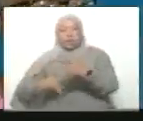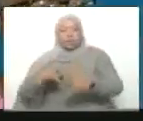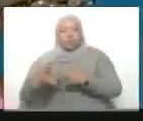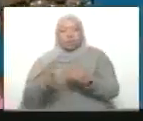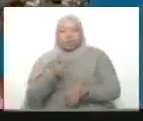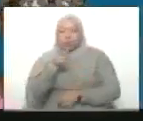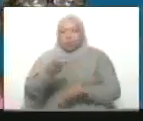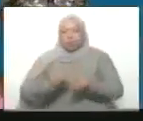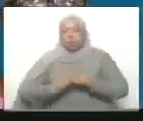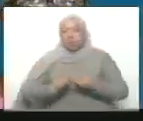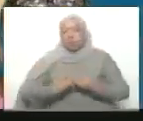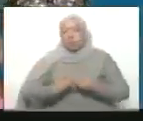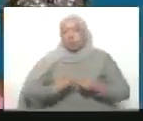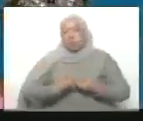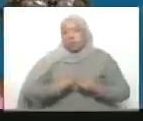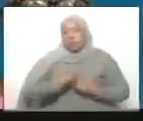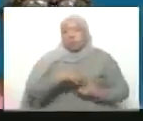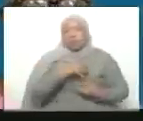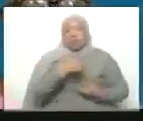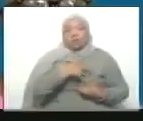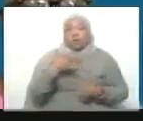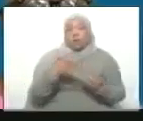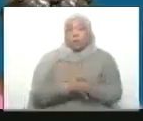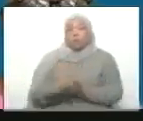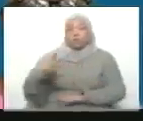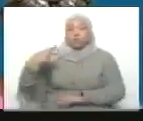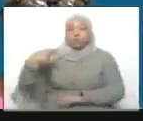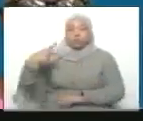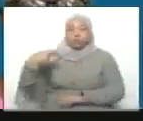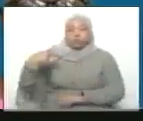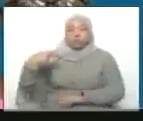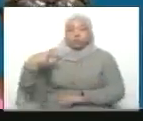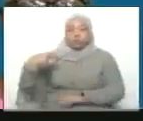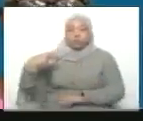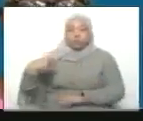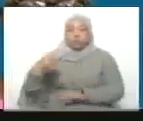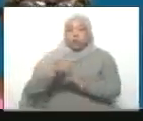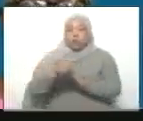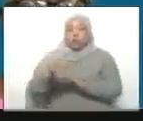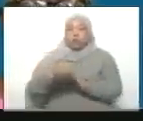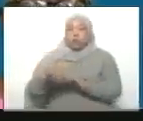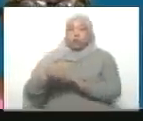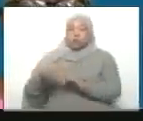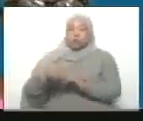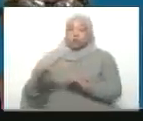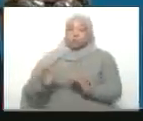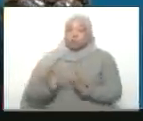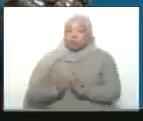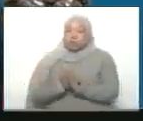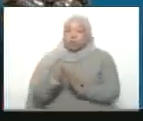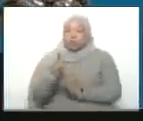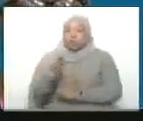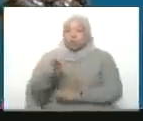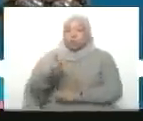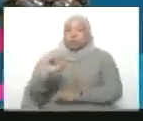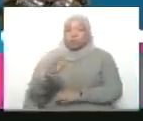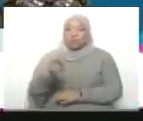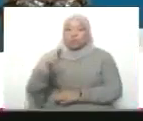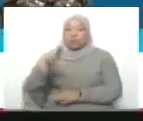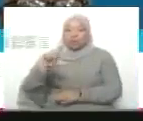trágicos vividos por nuestro pueblo. Las Tejerías, municipio Santos Michelena. Allí inauguramos el pasado 30